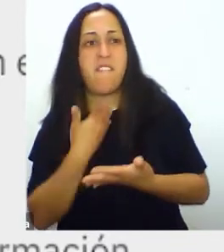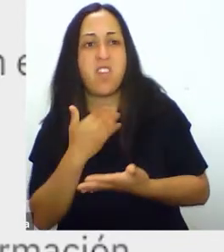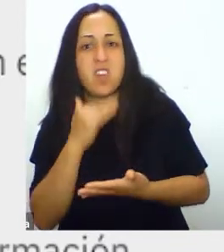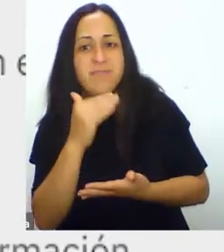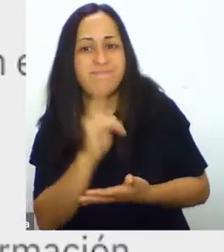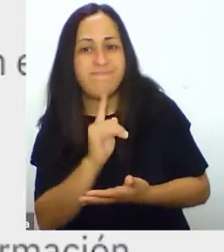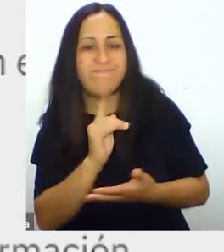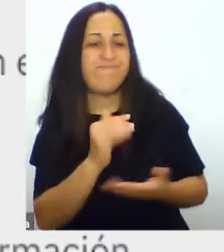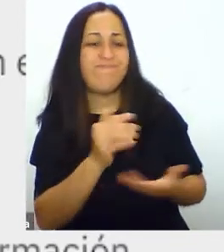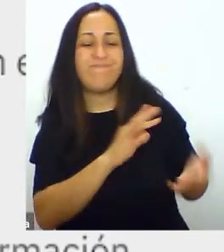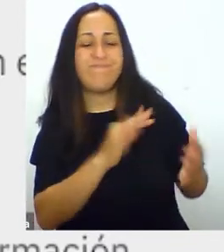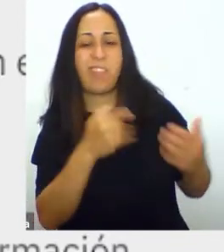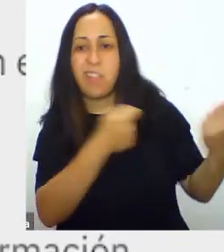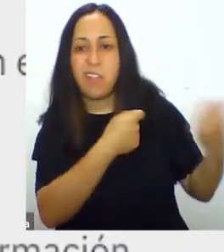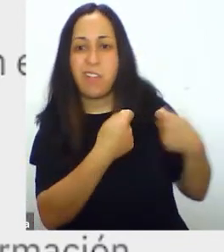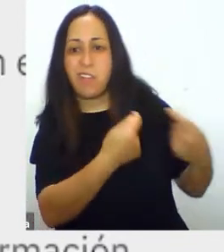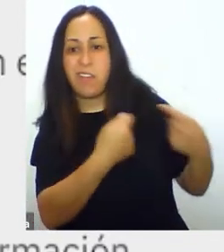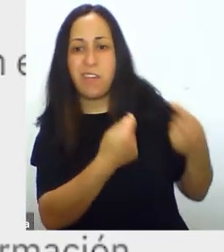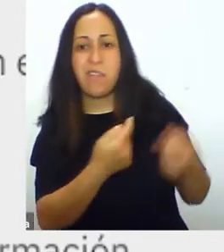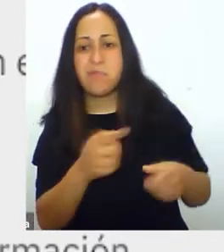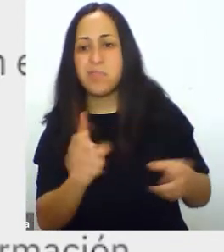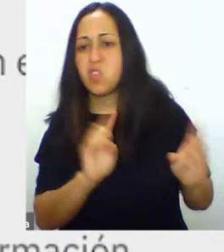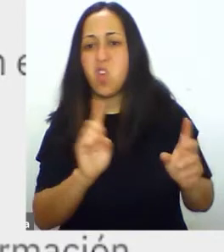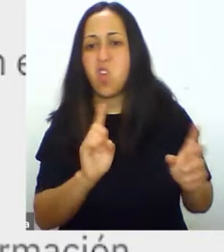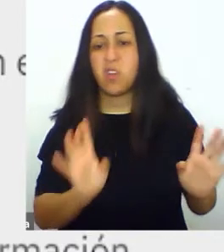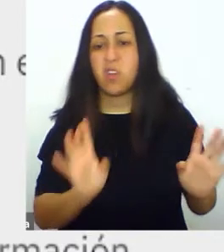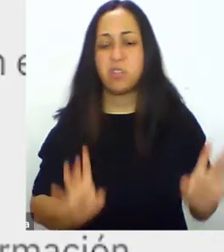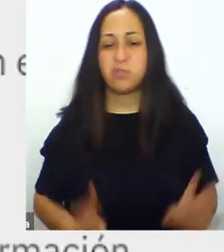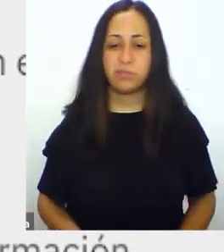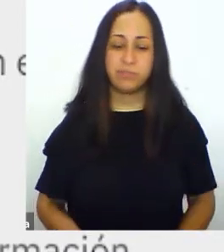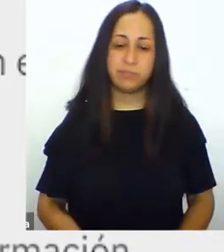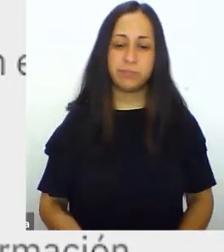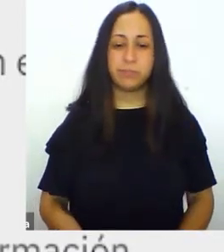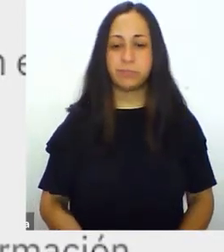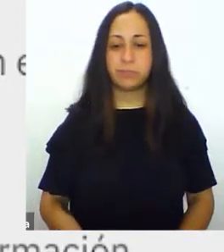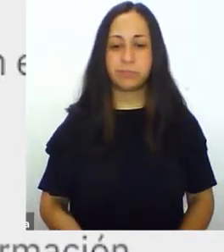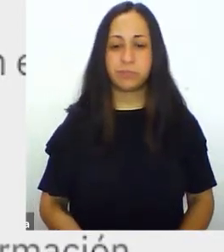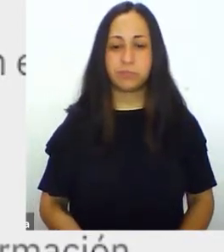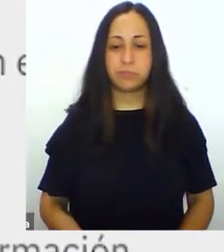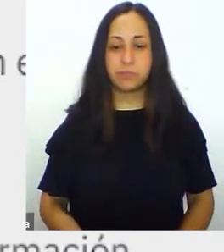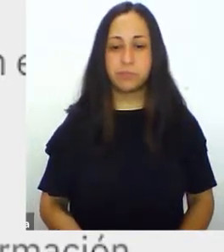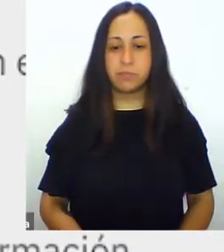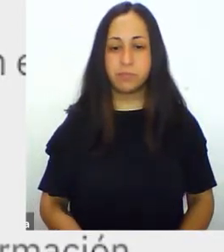nuestras voces para no sufrir agresiones en línea.